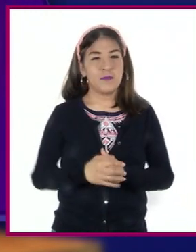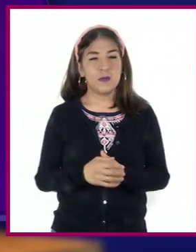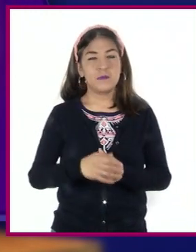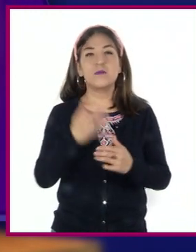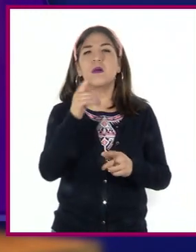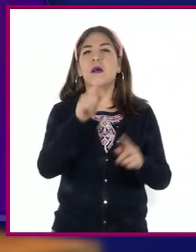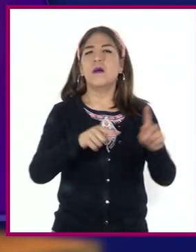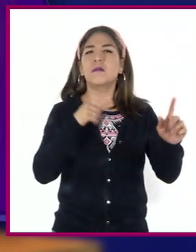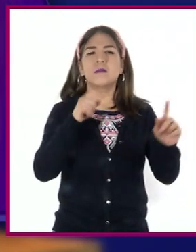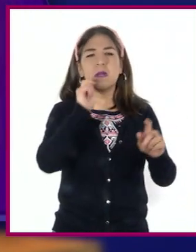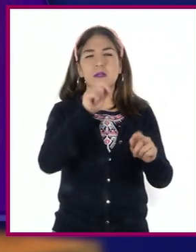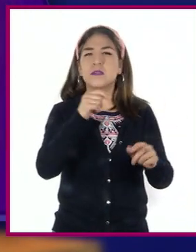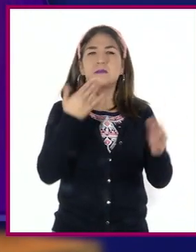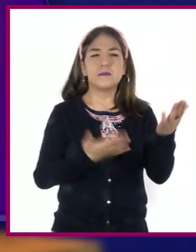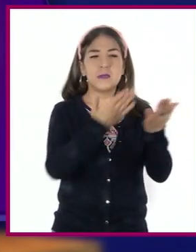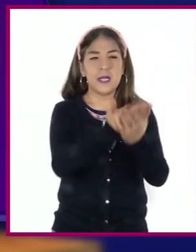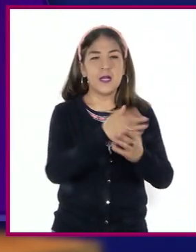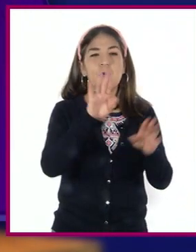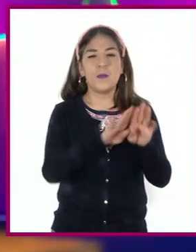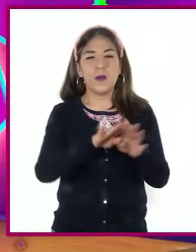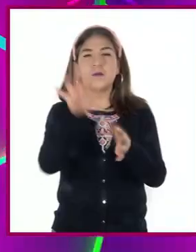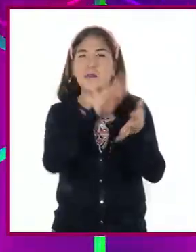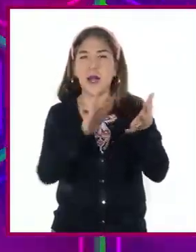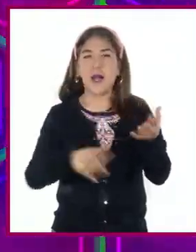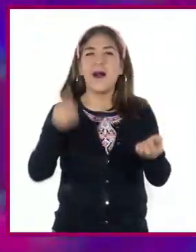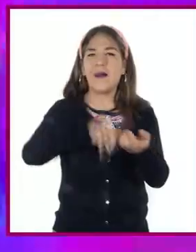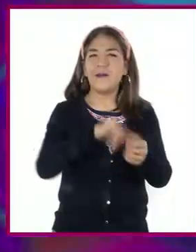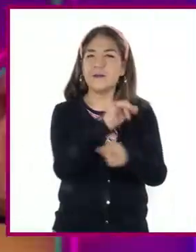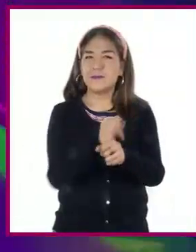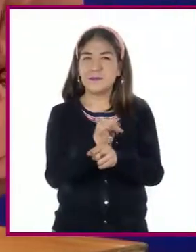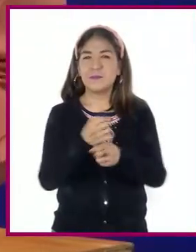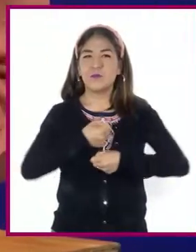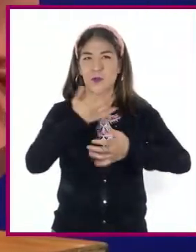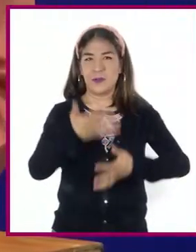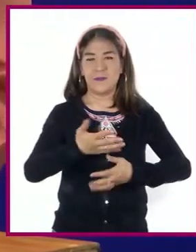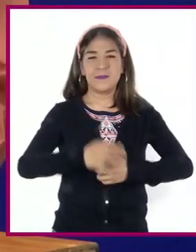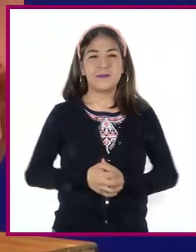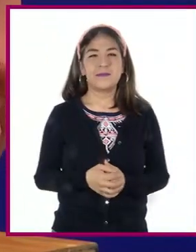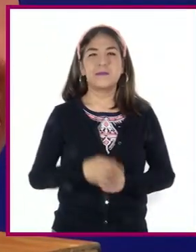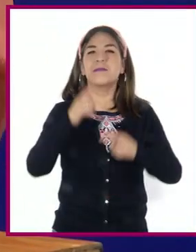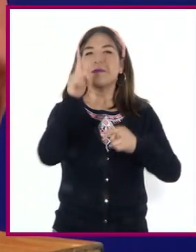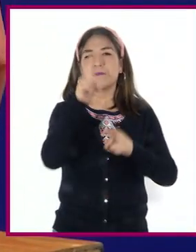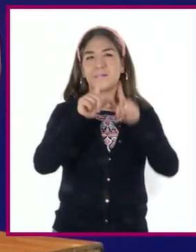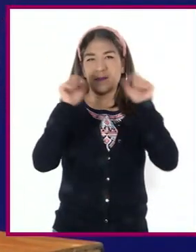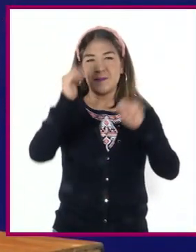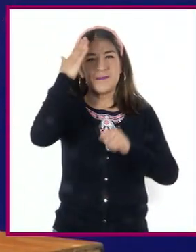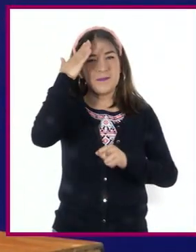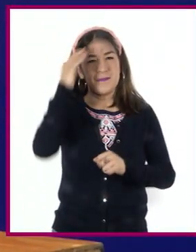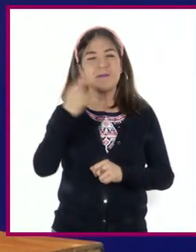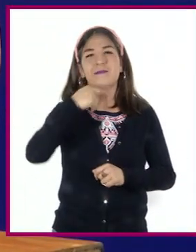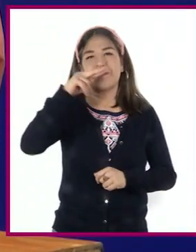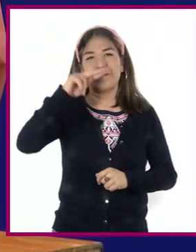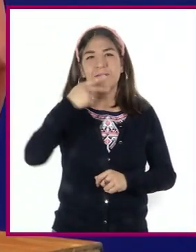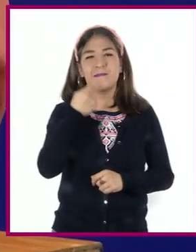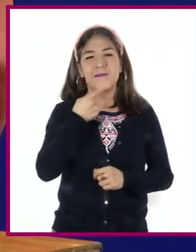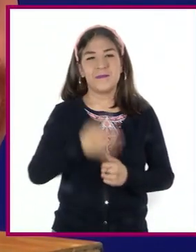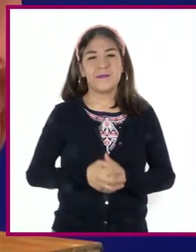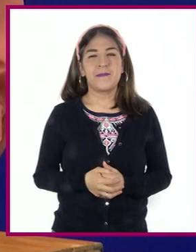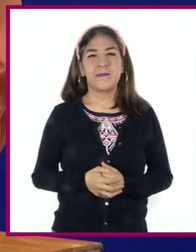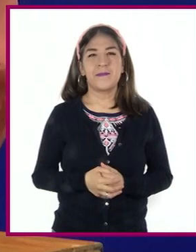tismatise, kenikatza mo ihcuiloa xochitlactoli, huan tlen tictosneki, no patlen catlic ihcuiloc. Eso